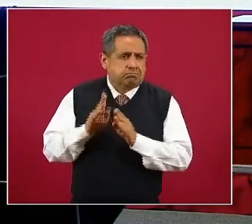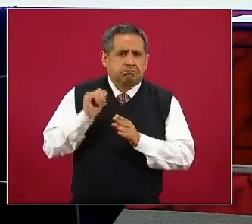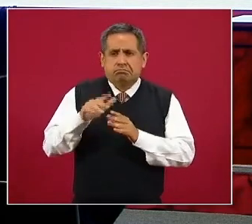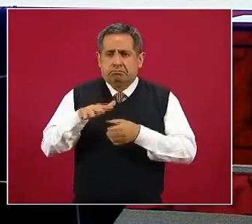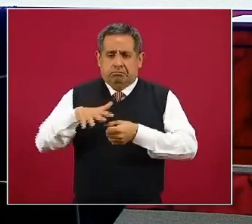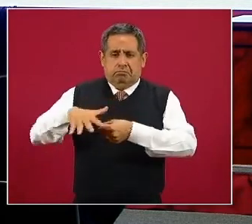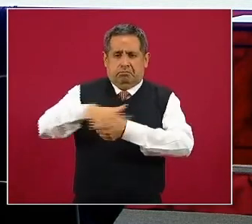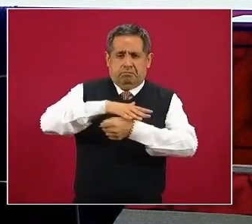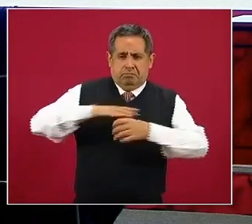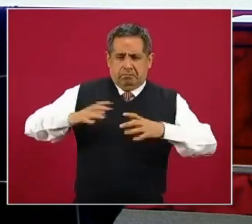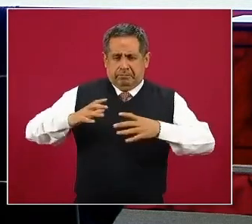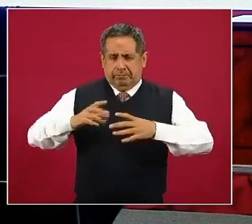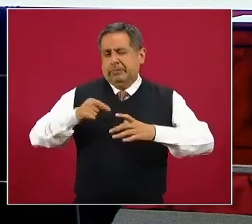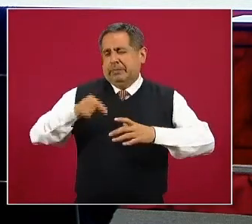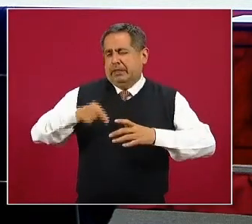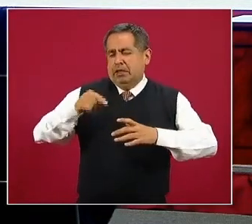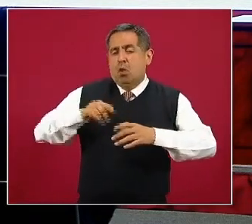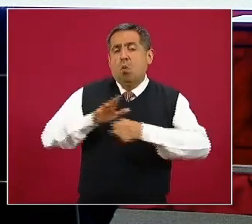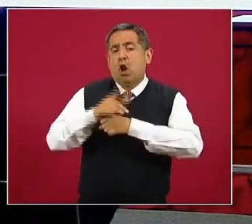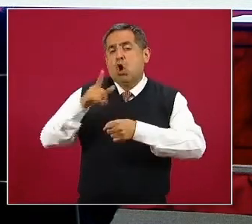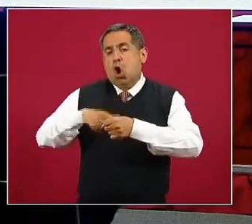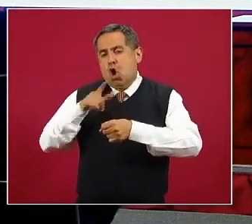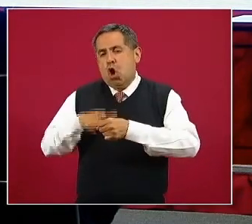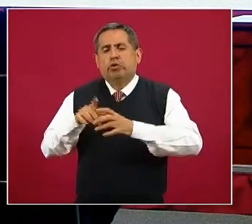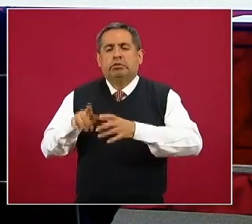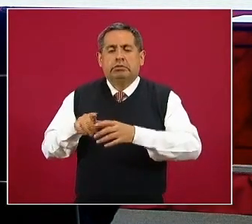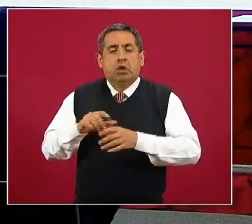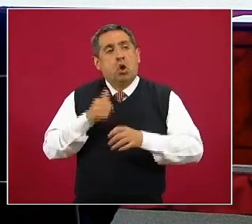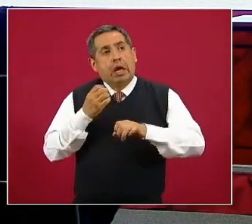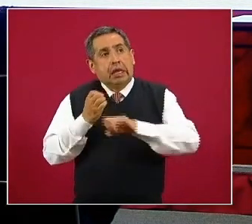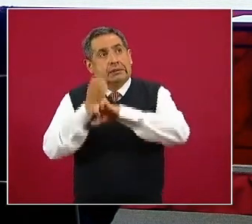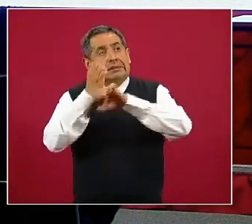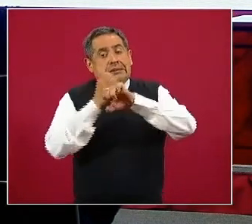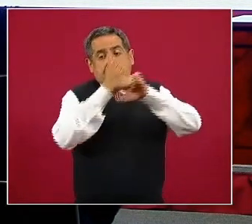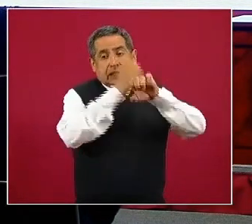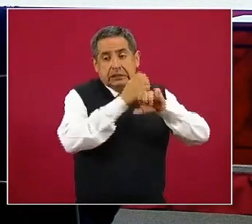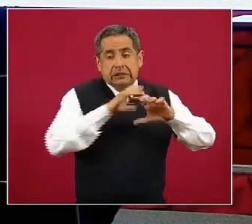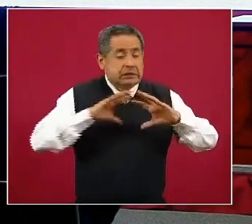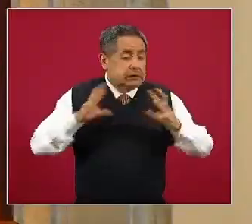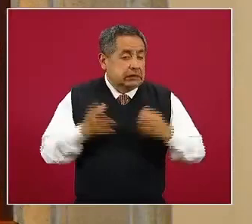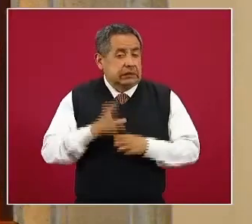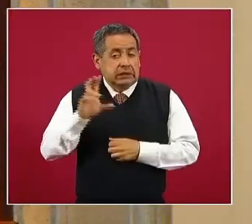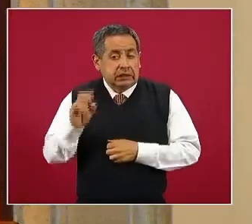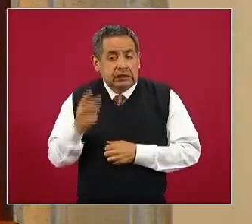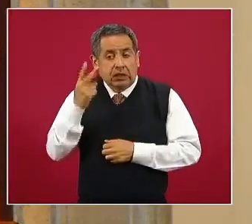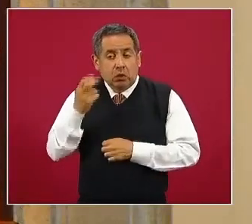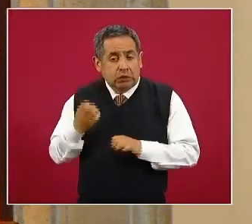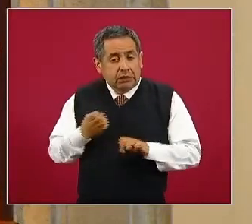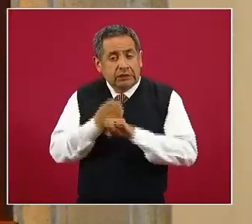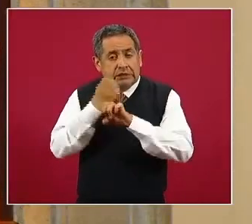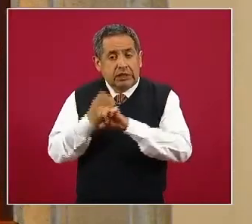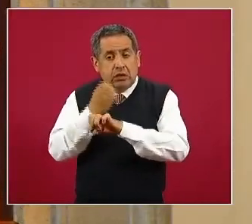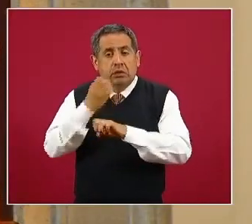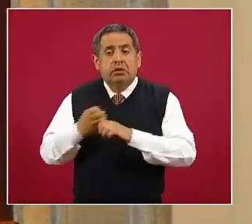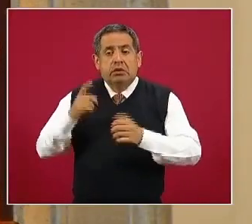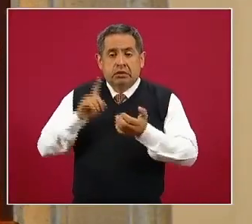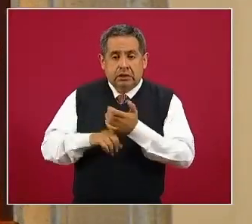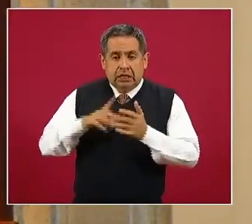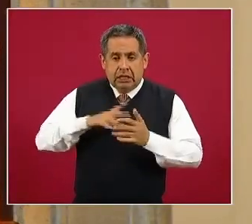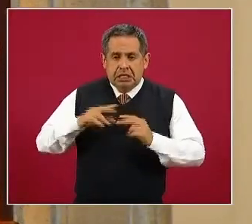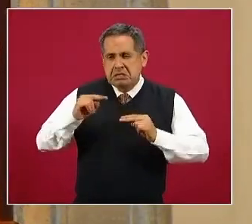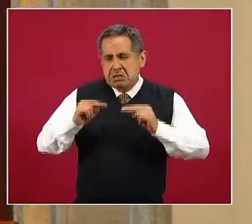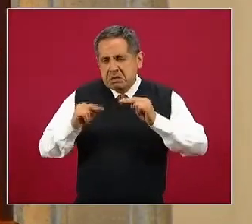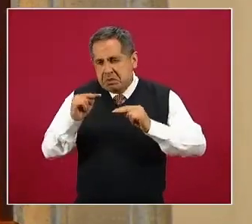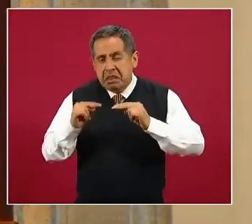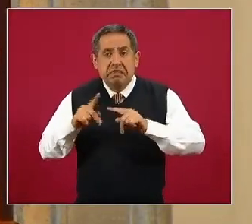área geográfica determinada, en este caso a nivel estatal. 32 entidades federativas pueden obtener un nivel